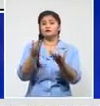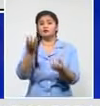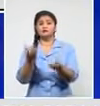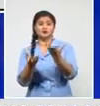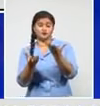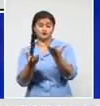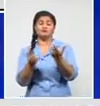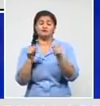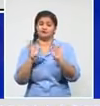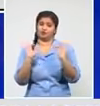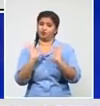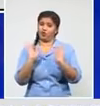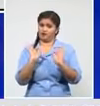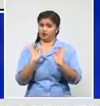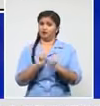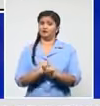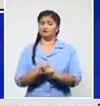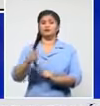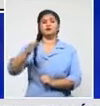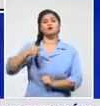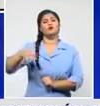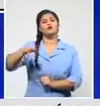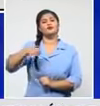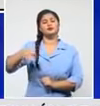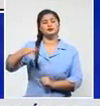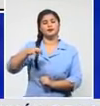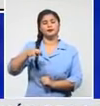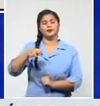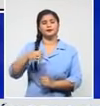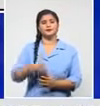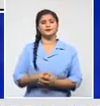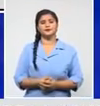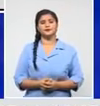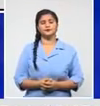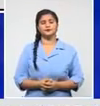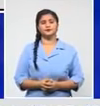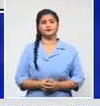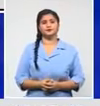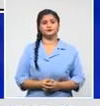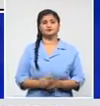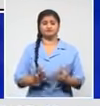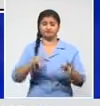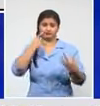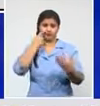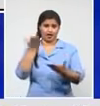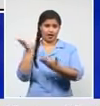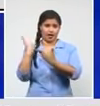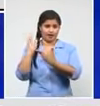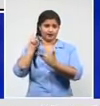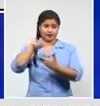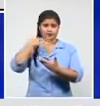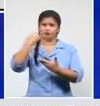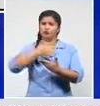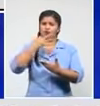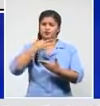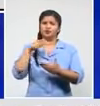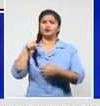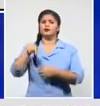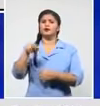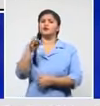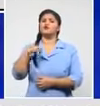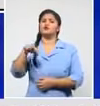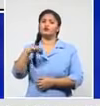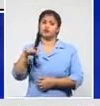el municipio de, ahí aparece reflejado en el Policlínico 8